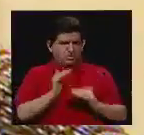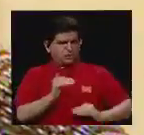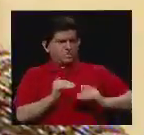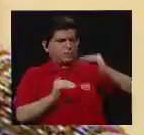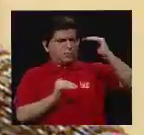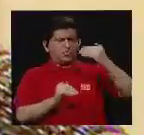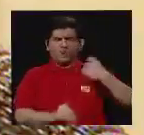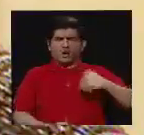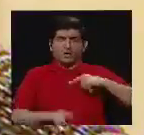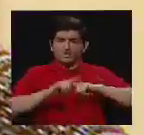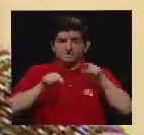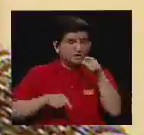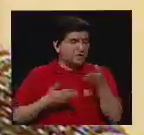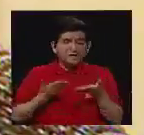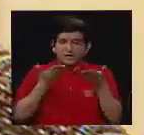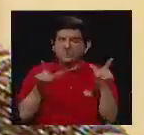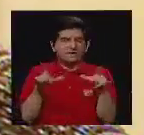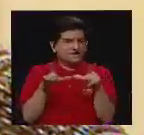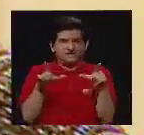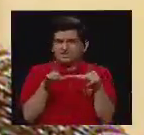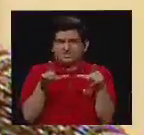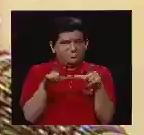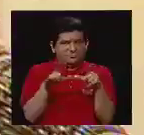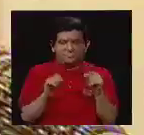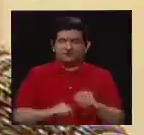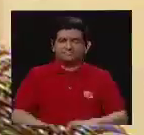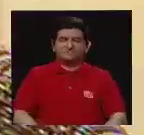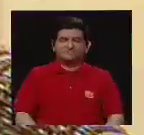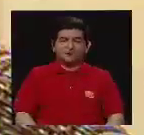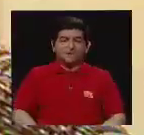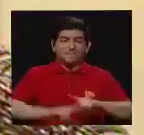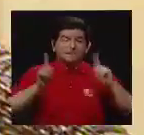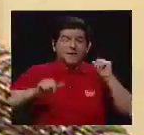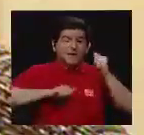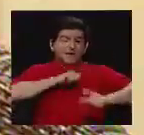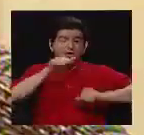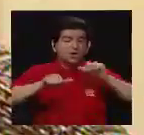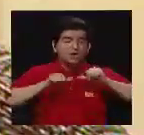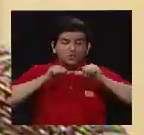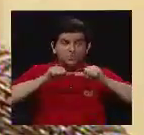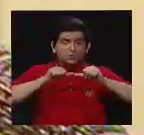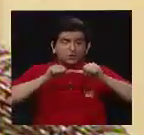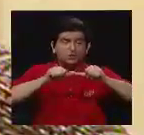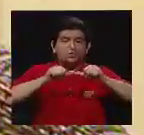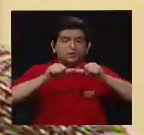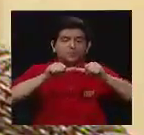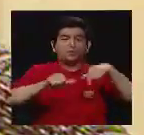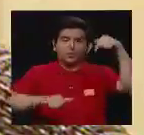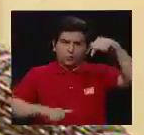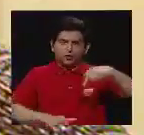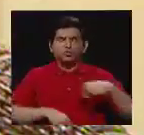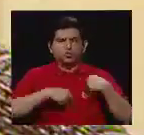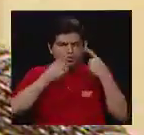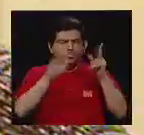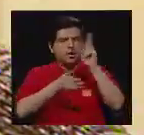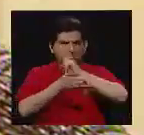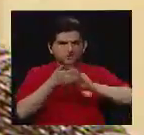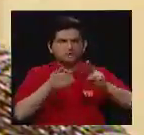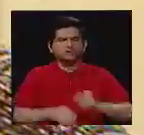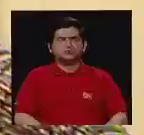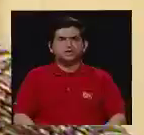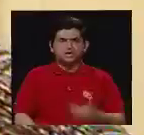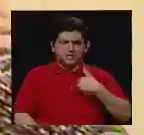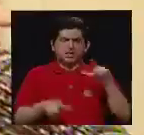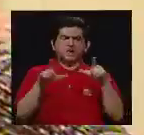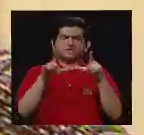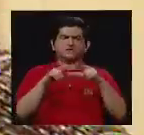notas superiores a los hombres, pero no les daban título, etcétera. Bueno, pero la lucha siguió y siguió y siguió, y hoy vamos a la